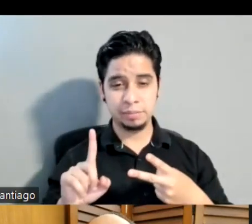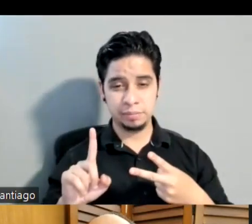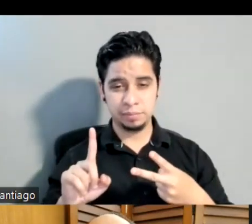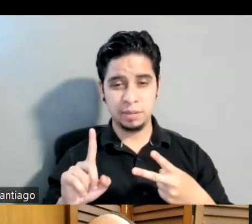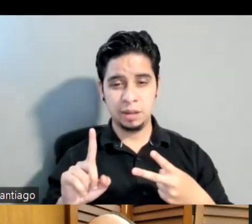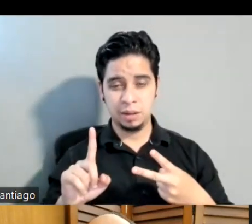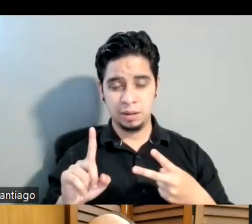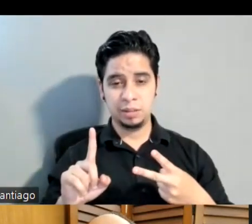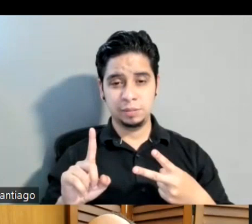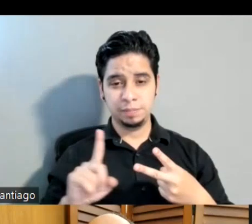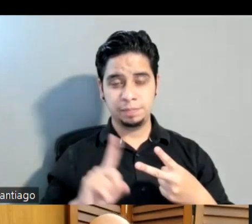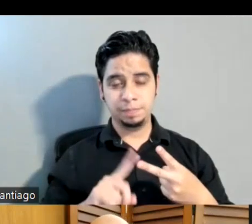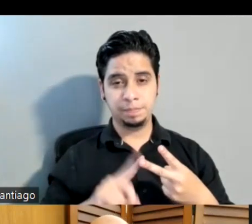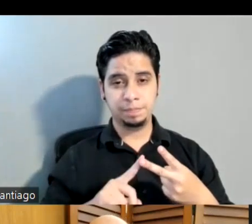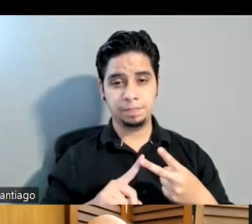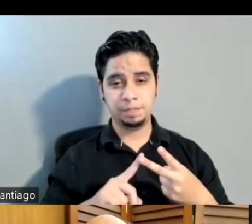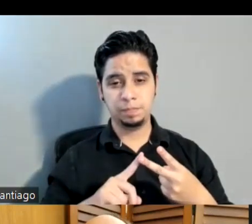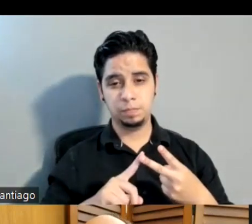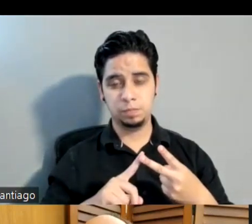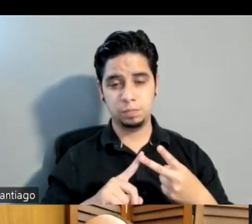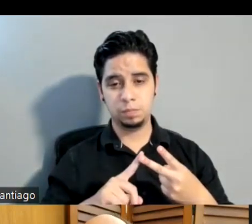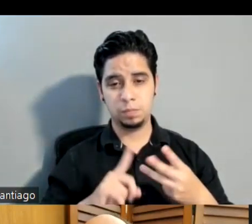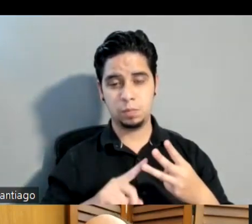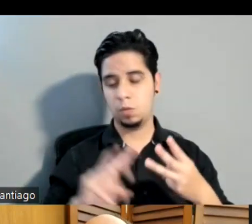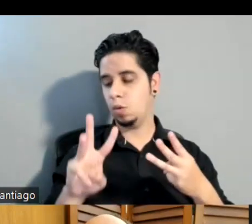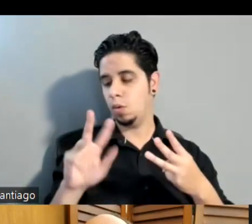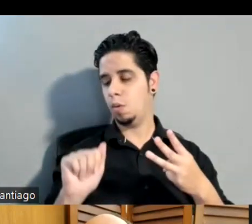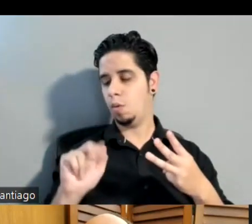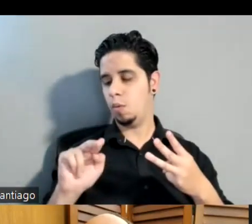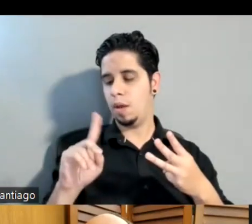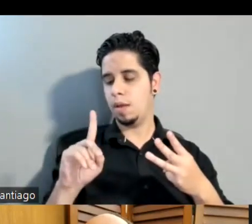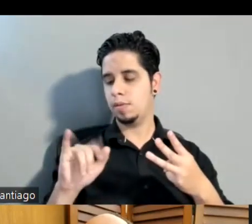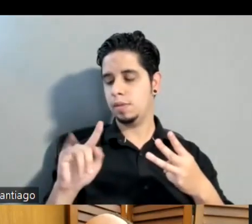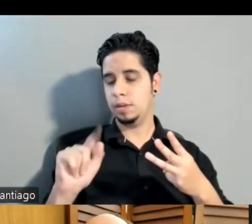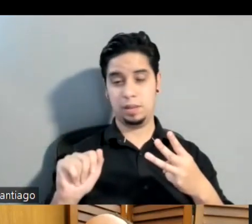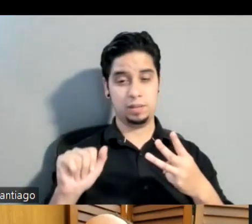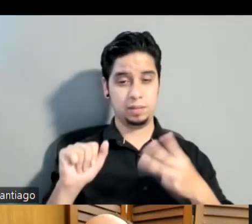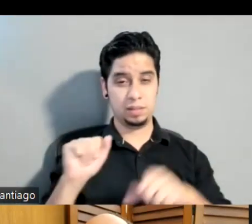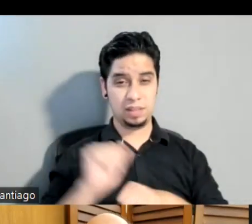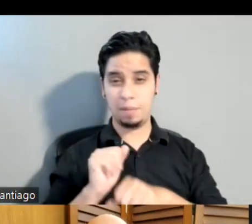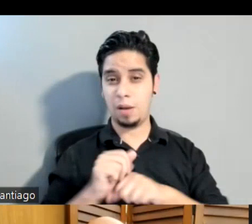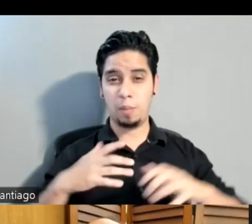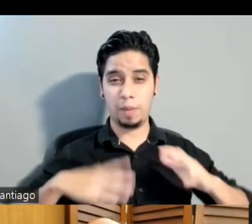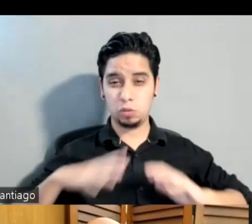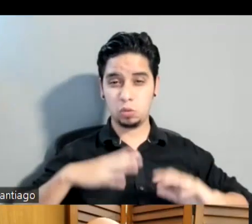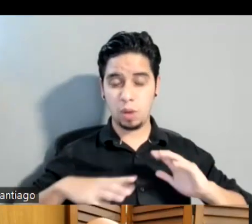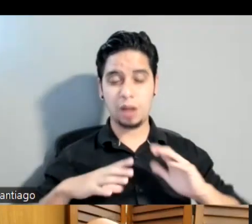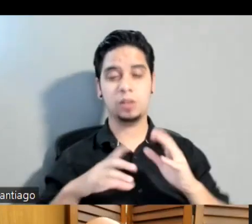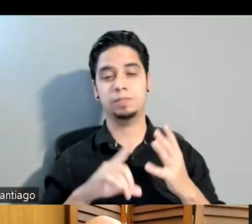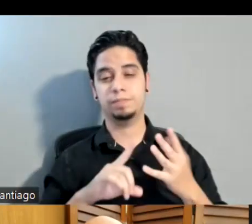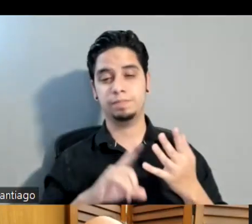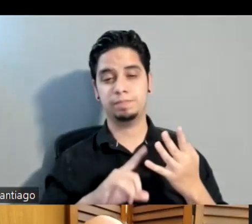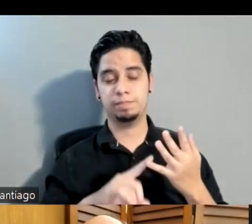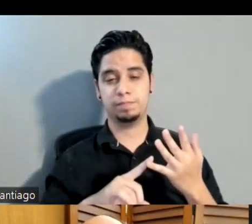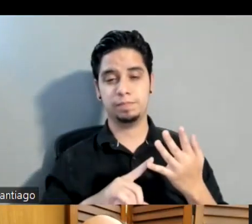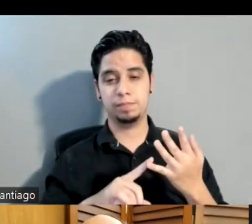en una de las partes. Wandita es la vestuarista stylist.